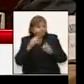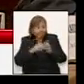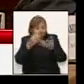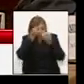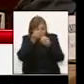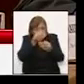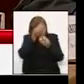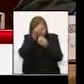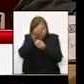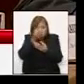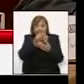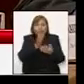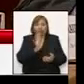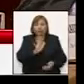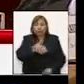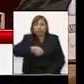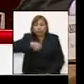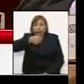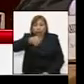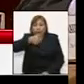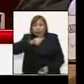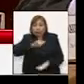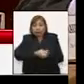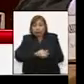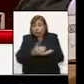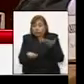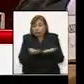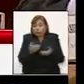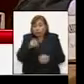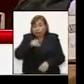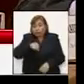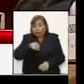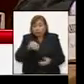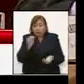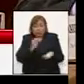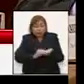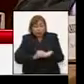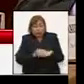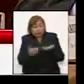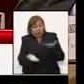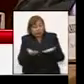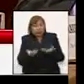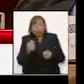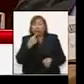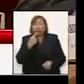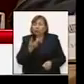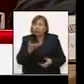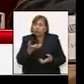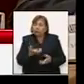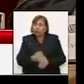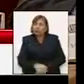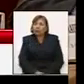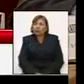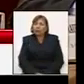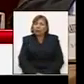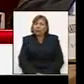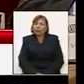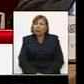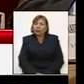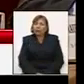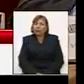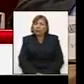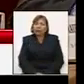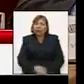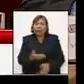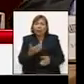ejemplo, órdenes de su superior si es que hay cualquier requerimiento. Y más aún si se va a tomar una medida de